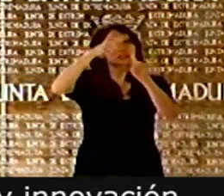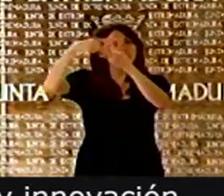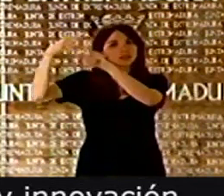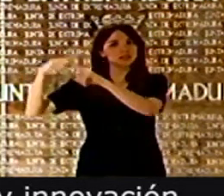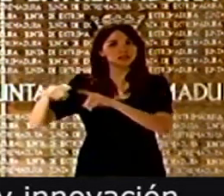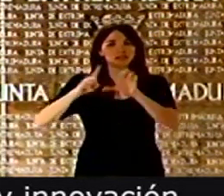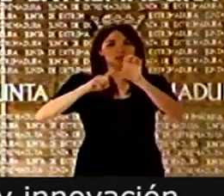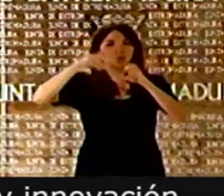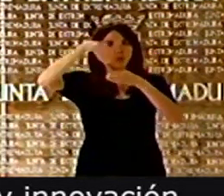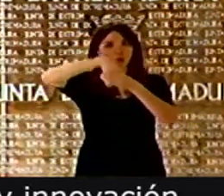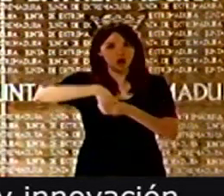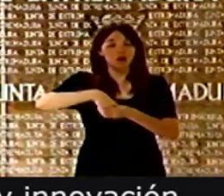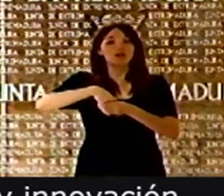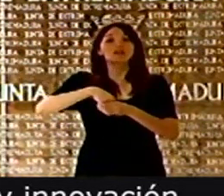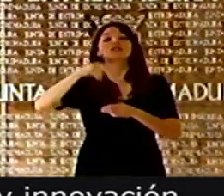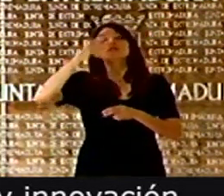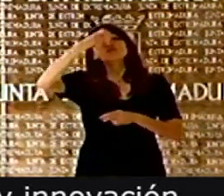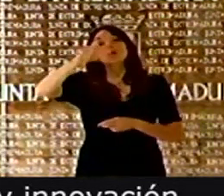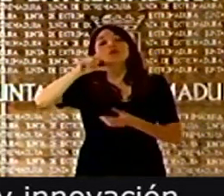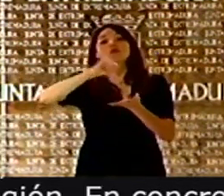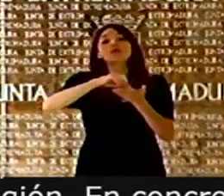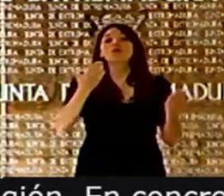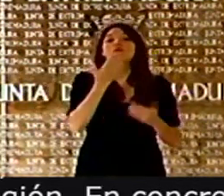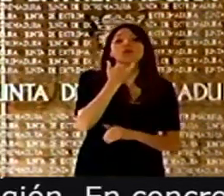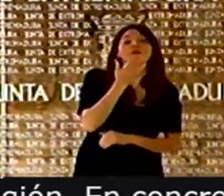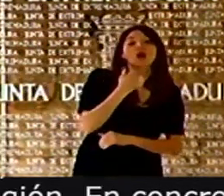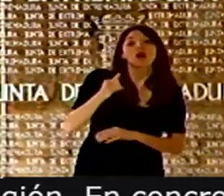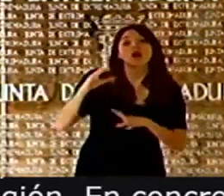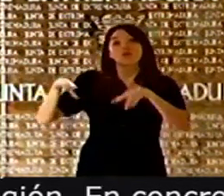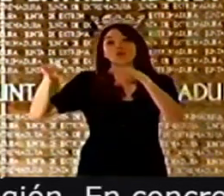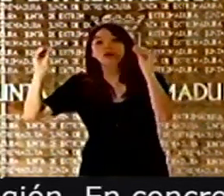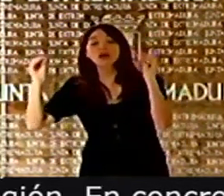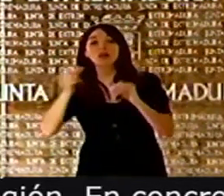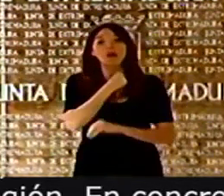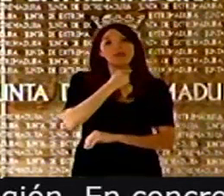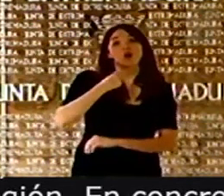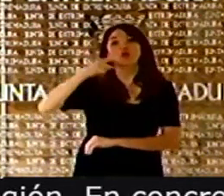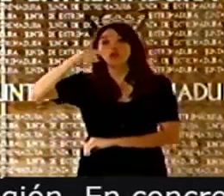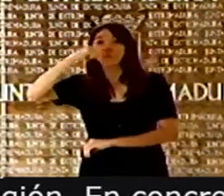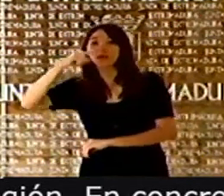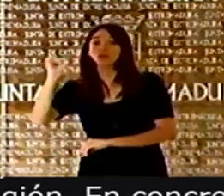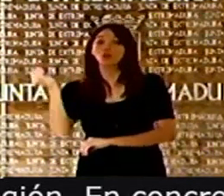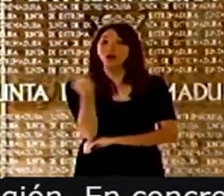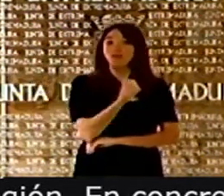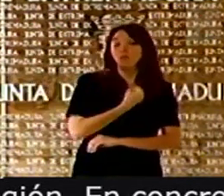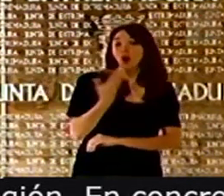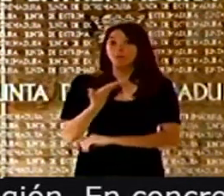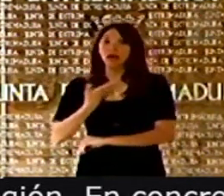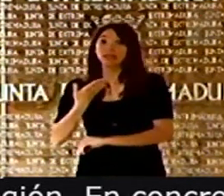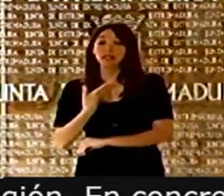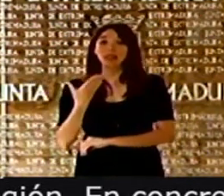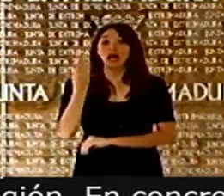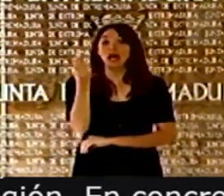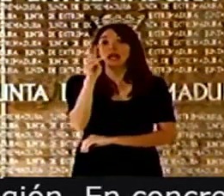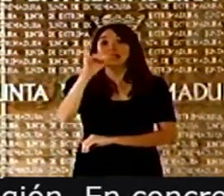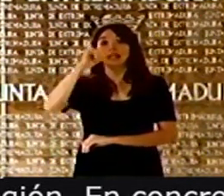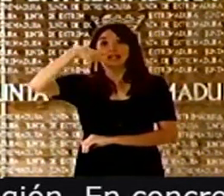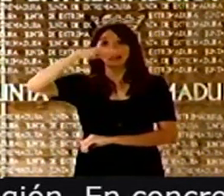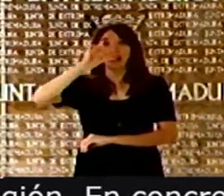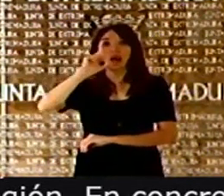concreto, se trata de los municipios y ciudades de Mérida, Alburquerque, Badajoz, Don Benito, Navalmoral de la Mata, Plasencia, Quintana de la Serena, Villanueva